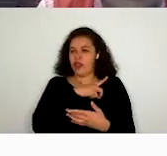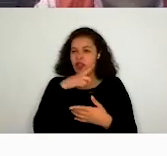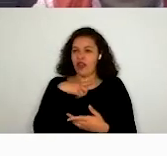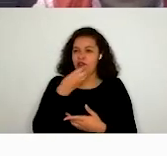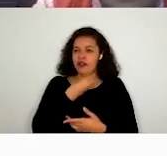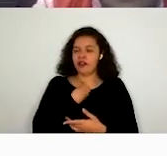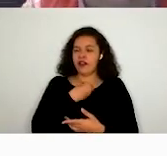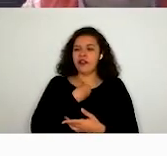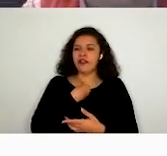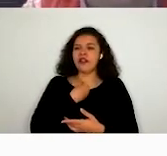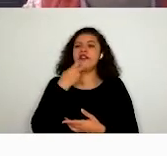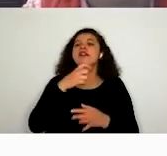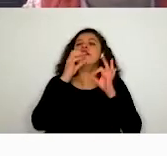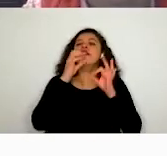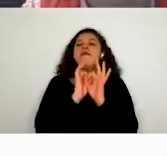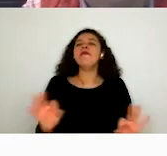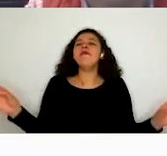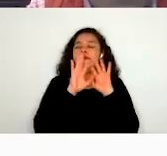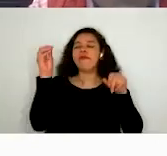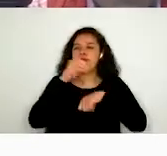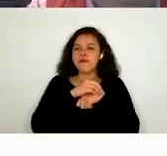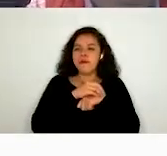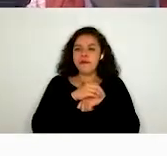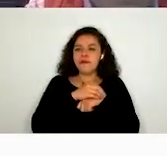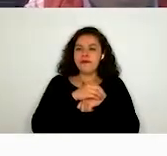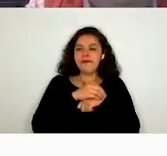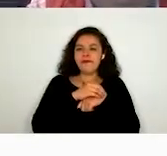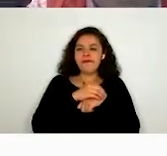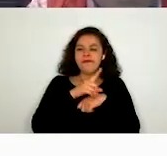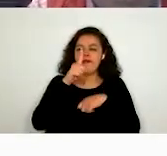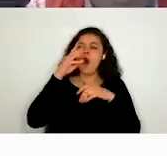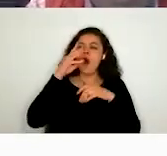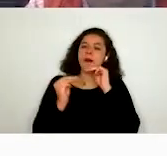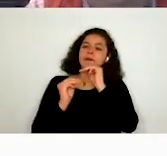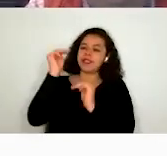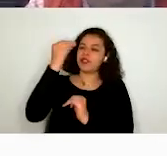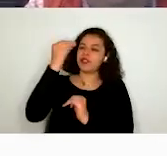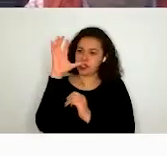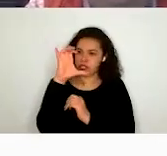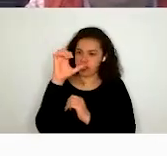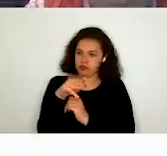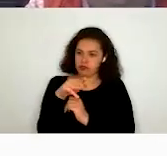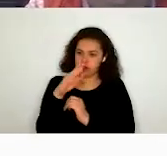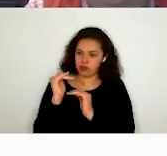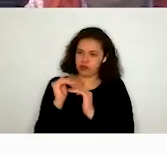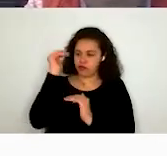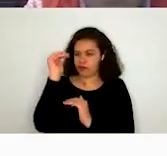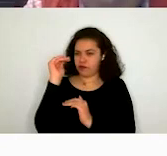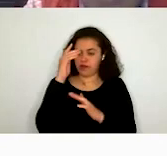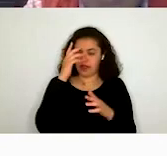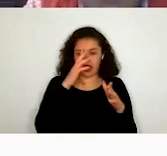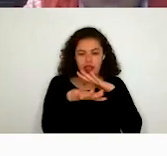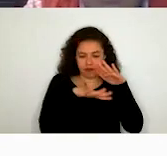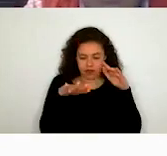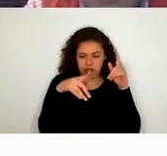Colocarlos, punto muy importante, colocarlos a una altura no mayor a 1 metro con 50 centímetros, medidos desde el nivel del piso hasta